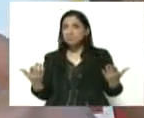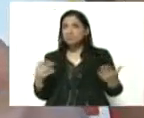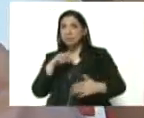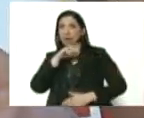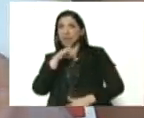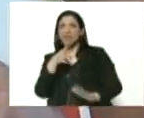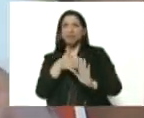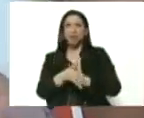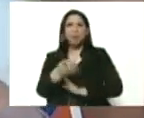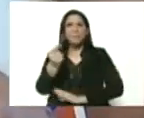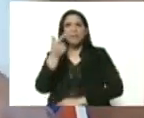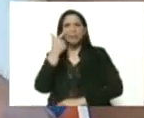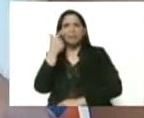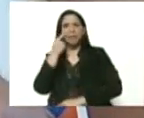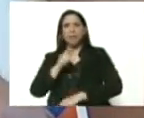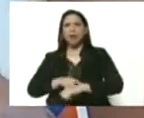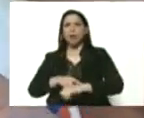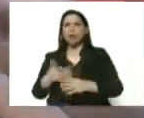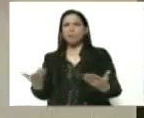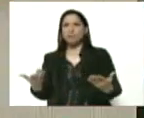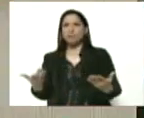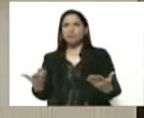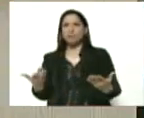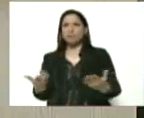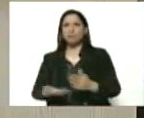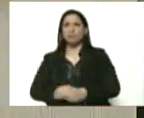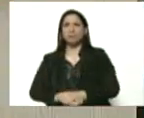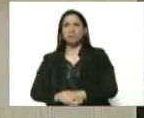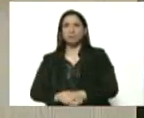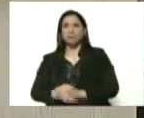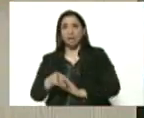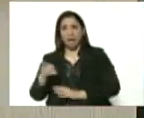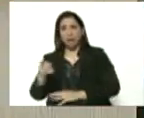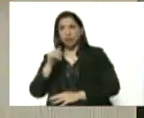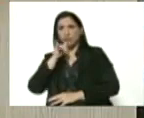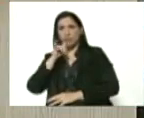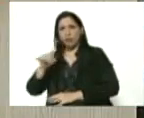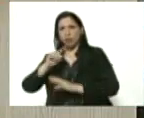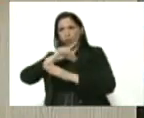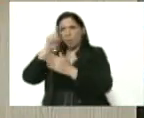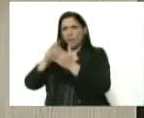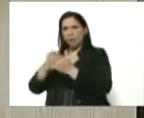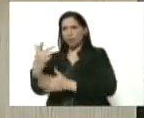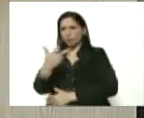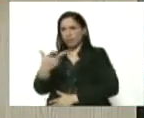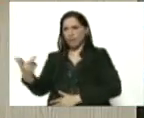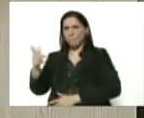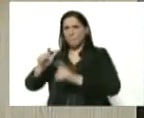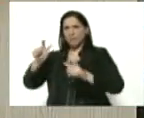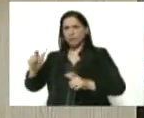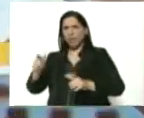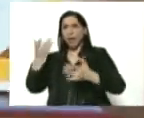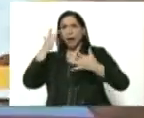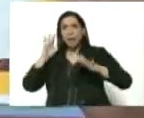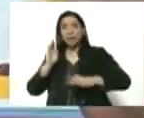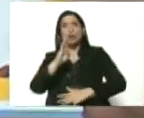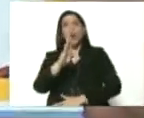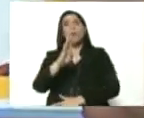de pendiente a esa hora. ¿Acaso estaban informados estas tres personas? ¿Acaso John Bolton